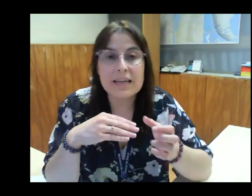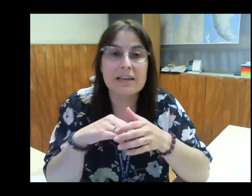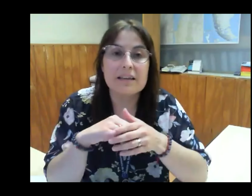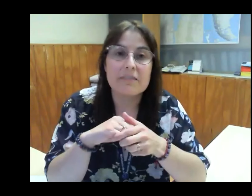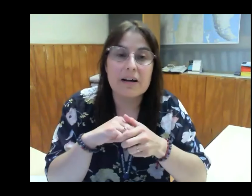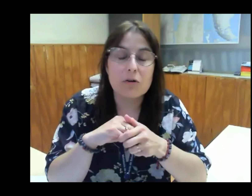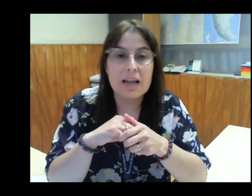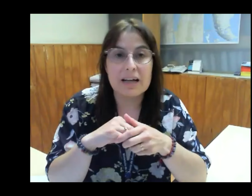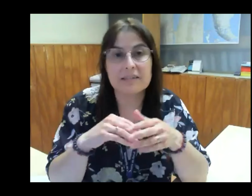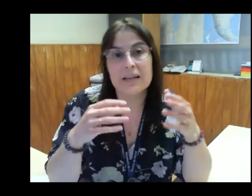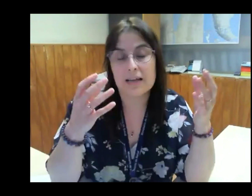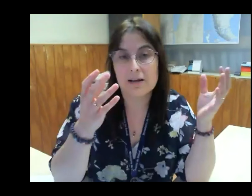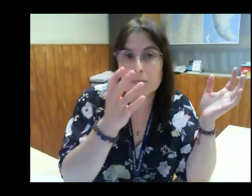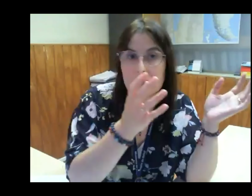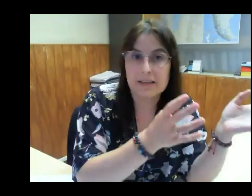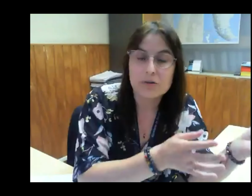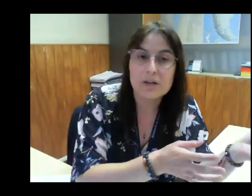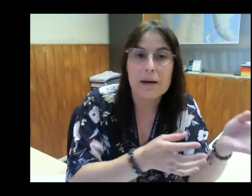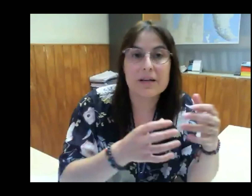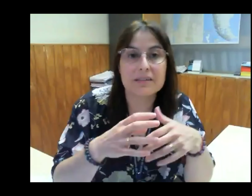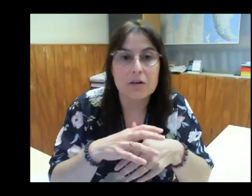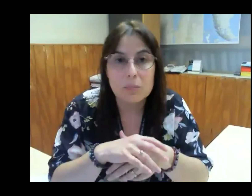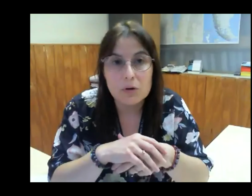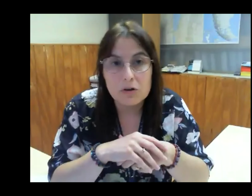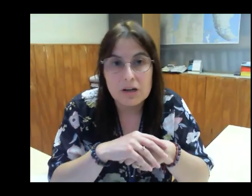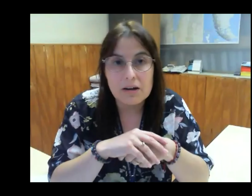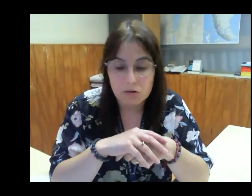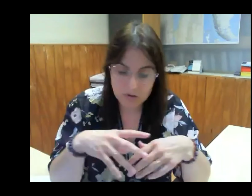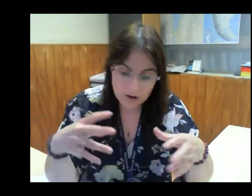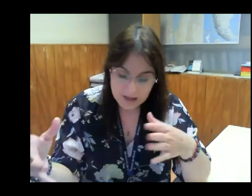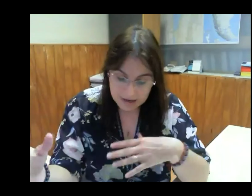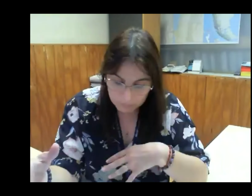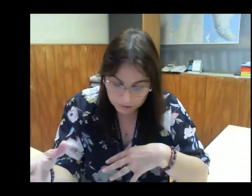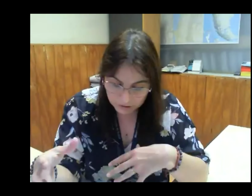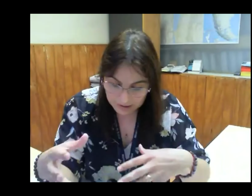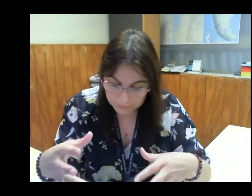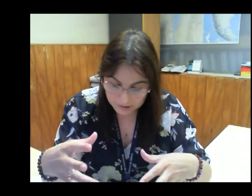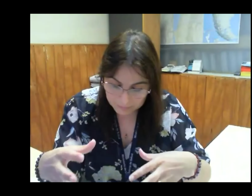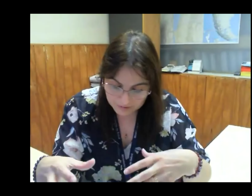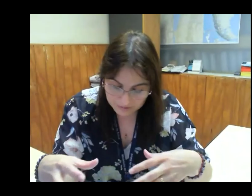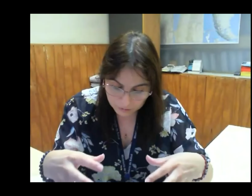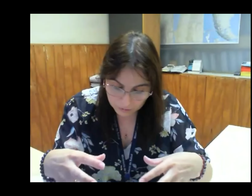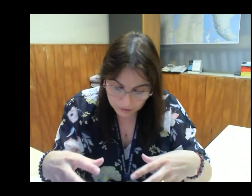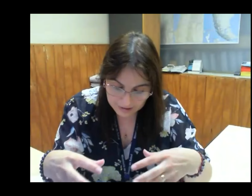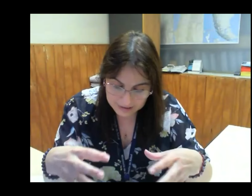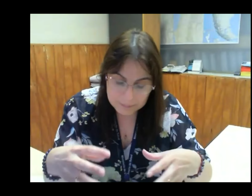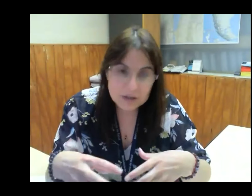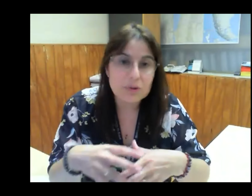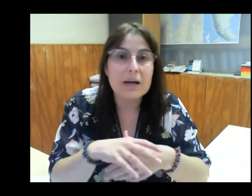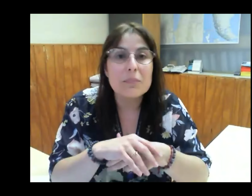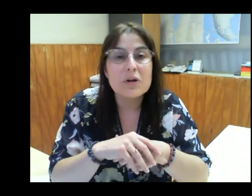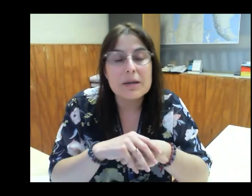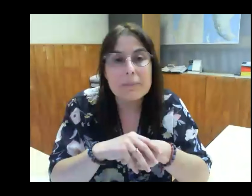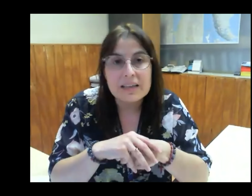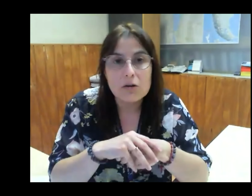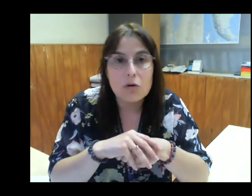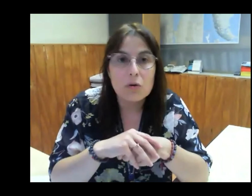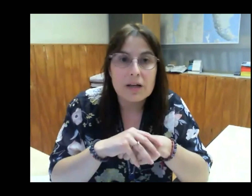algunas líneas de trabajo tanto las amenazas como los riesgos. Bueno, tenemos también, ¿cierto?, el impacto de